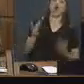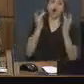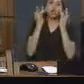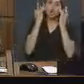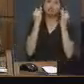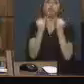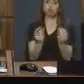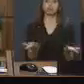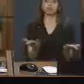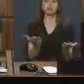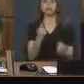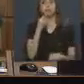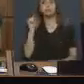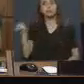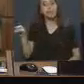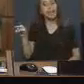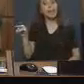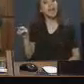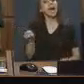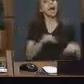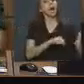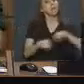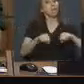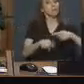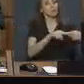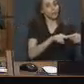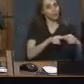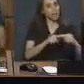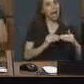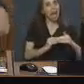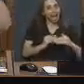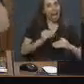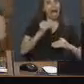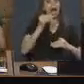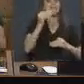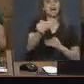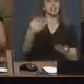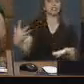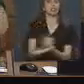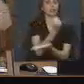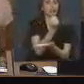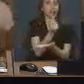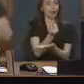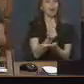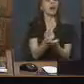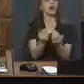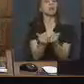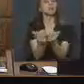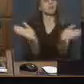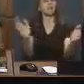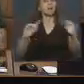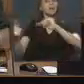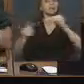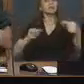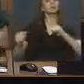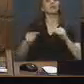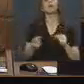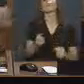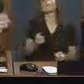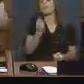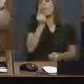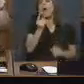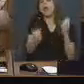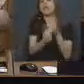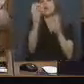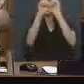no reconocer que ahí hay un avance del movimiento social? Y que hoy día se abre una cancha para entrar a disputar cuál va a ser el nuevo sistema de